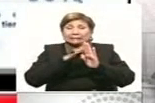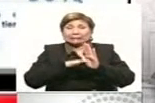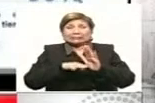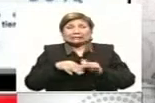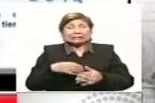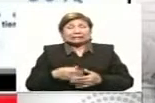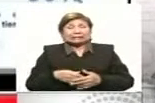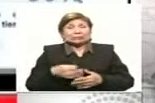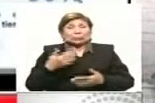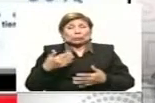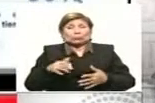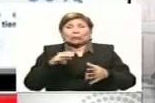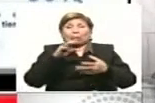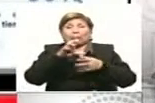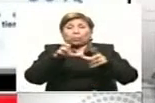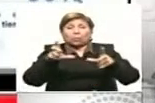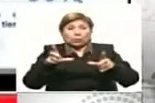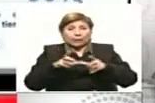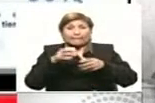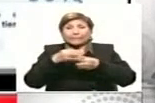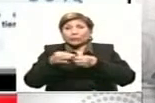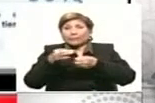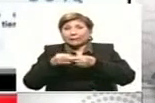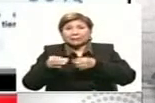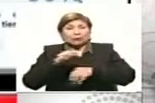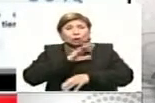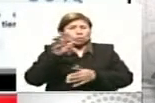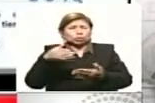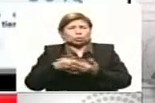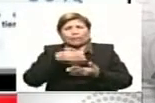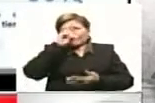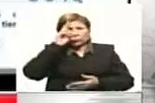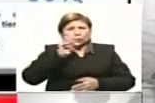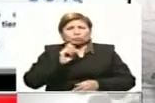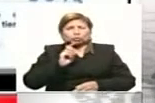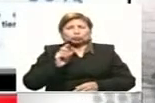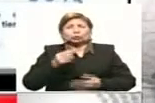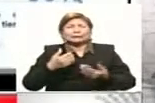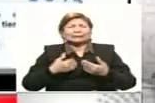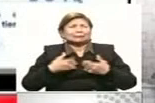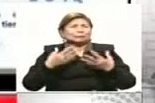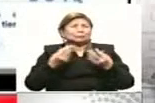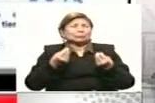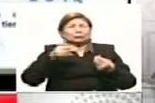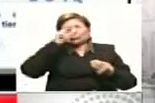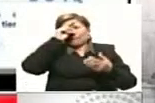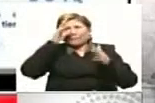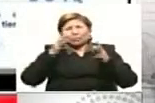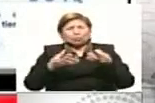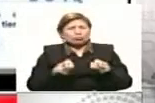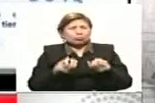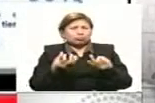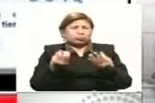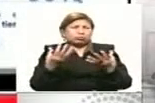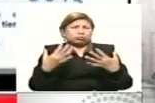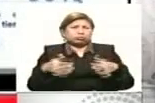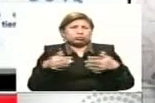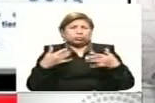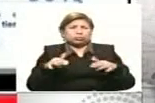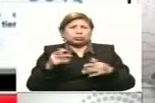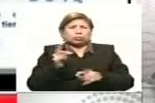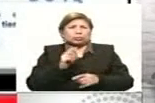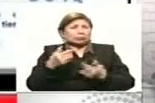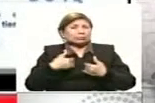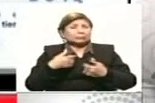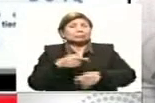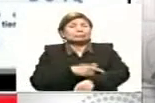algunas capitales de provincia, pero no a todo el país. No llegamos, tenemos muchos peruanos con tuberculosis no